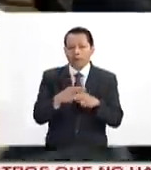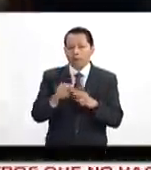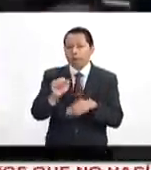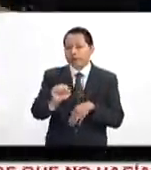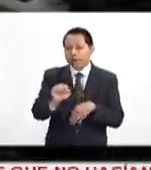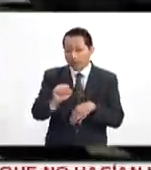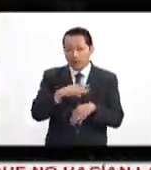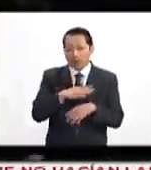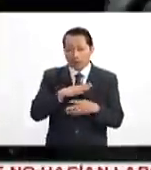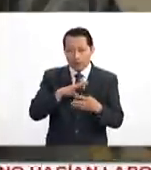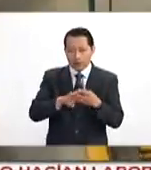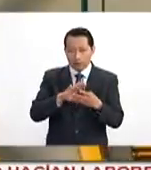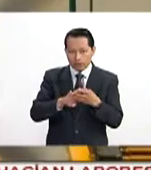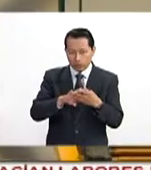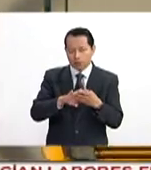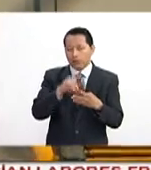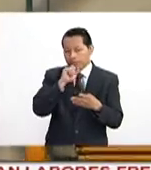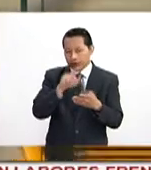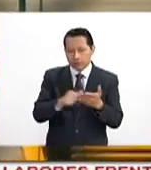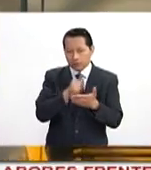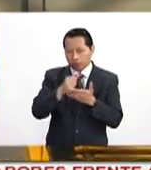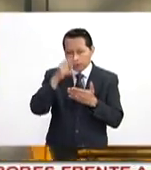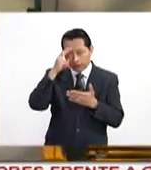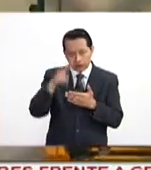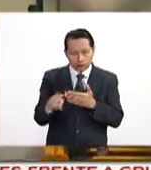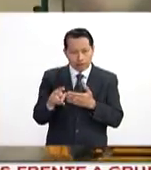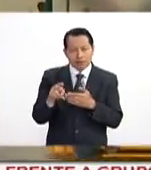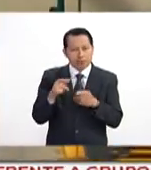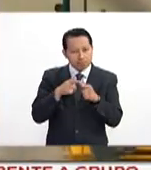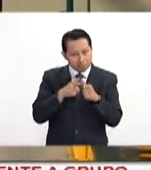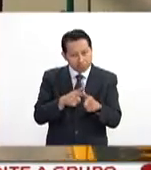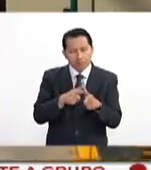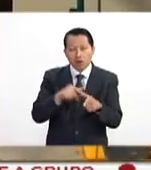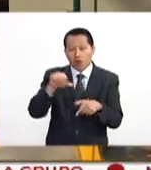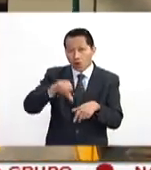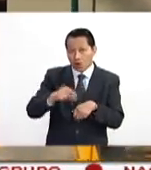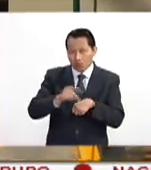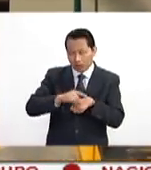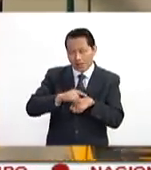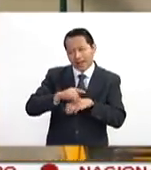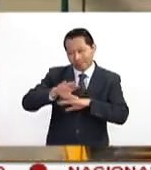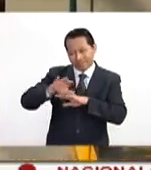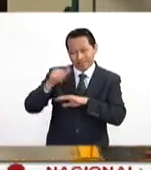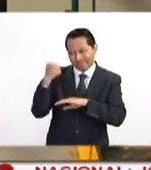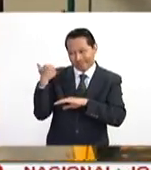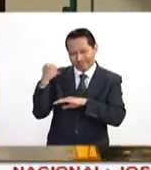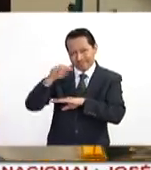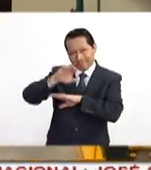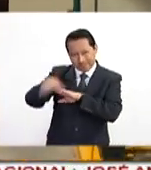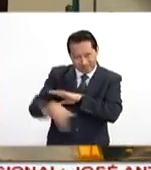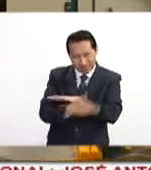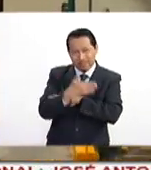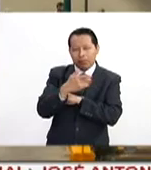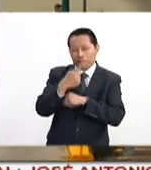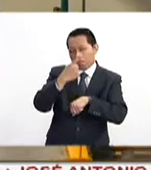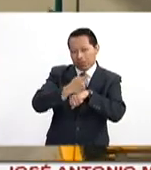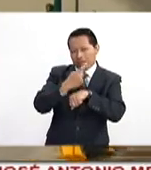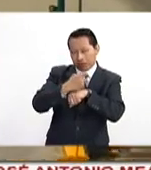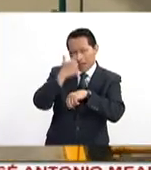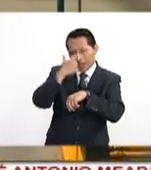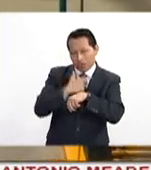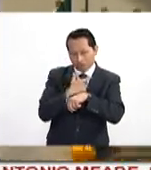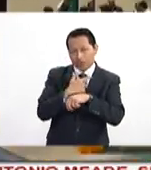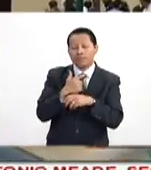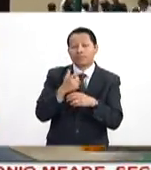en el reclusorio de la Ciudad de México, pues esta noche pasó su primera noche ahí y hasta que un juez determine si